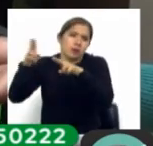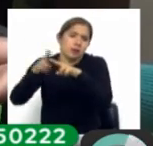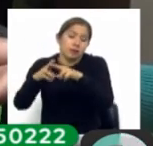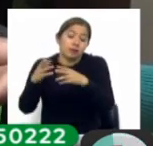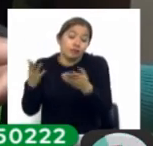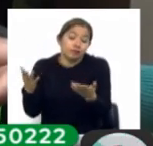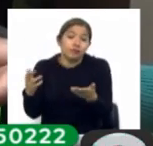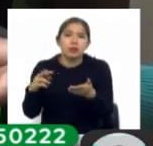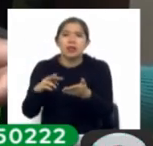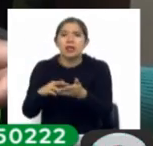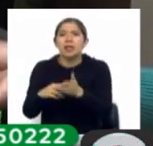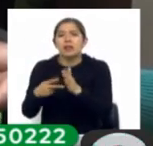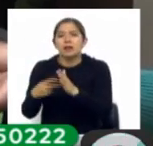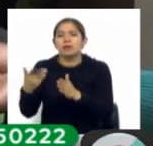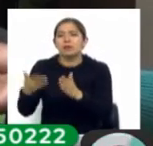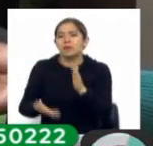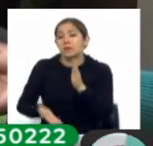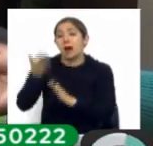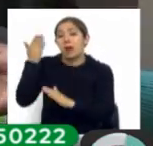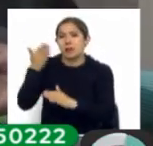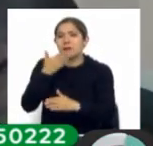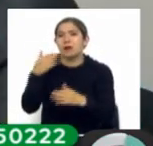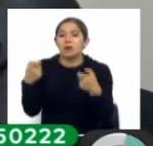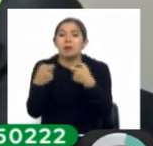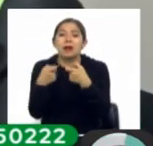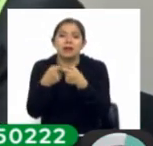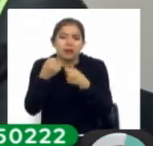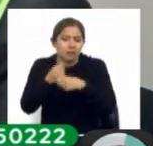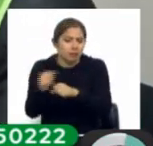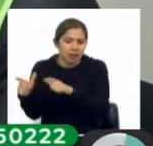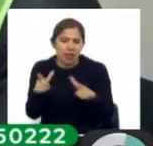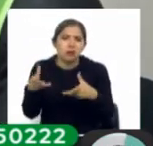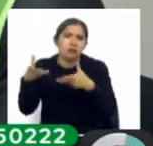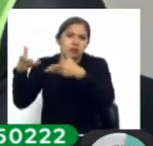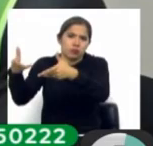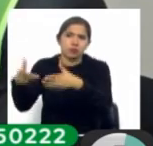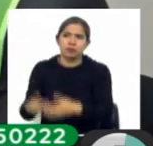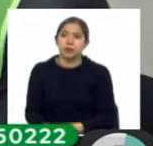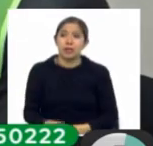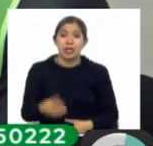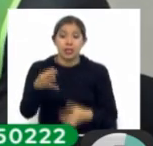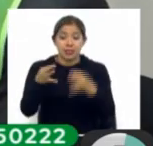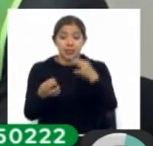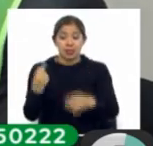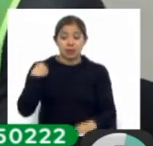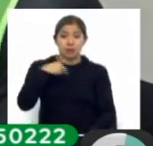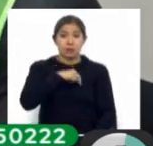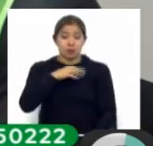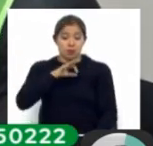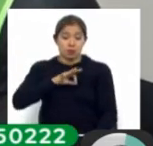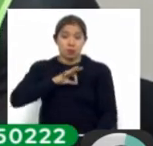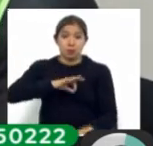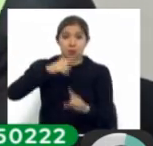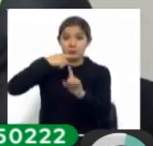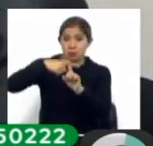máxima exponencia, ¿no? En forma de baterías. Si nosotros sabemos aprovechar de manera positiva